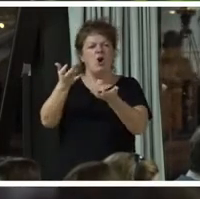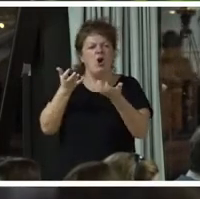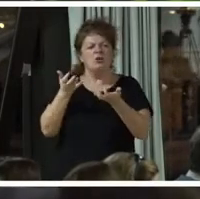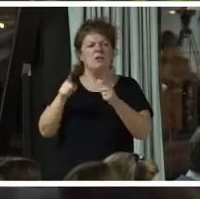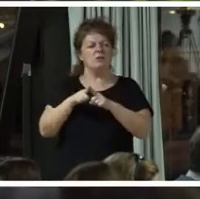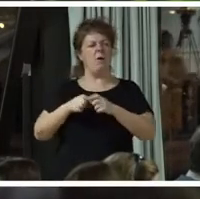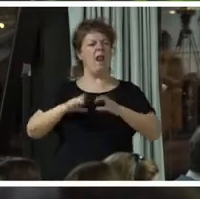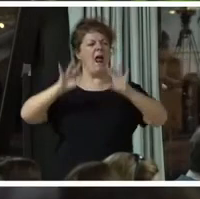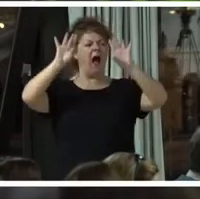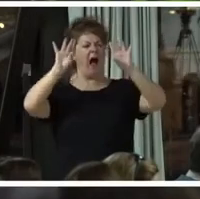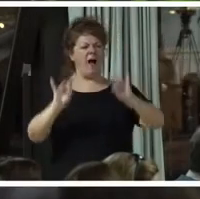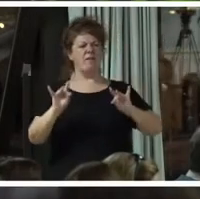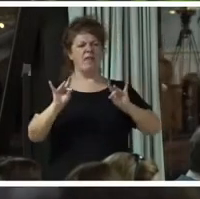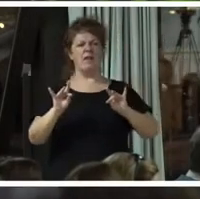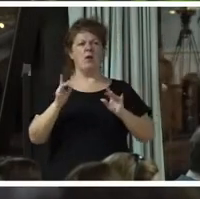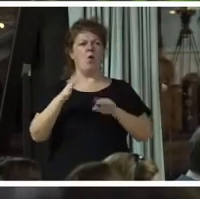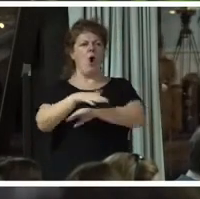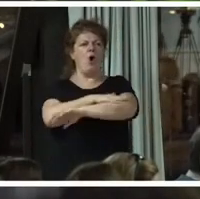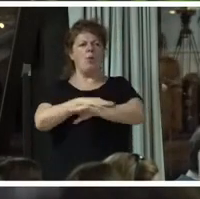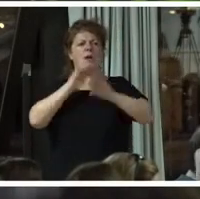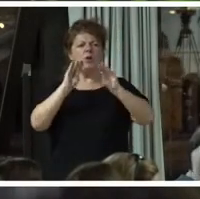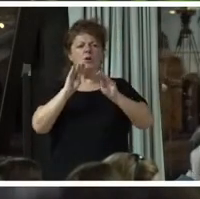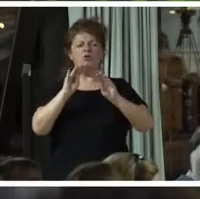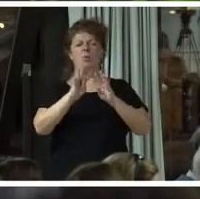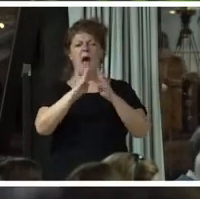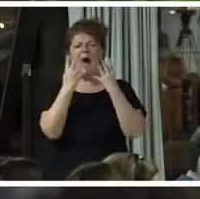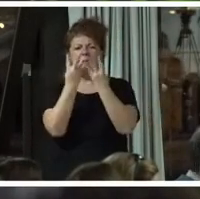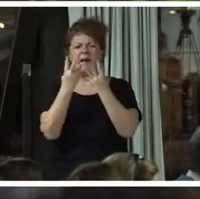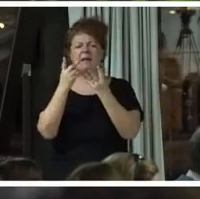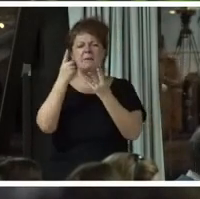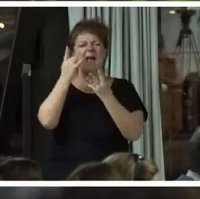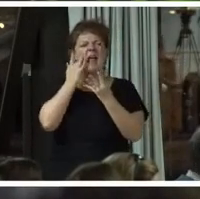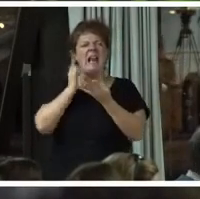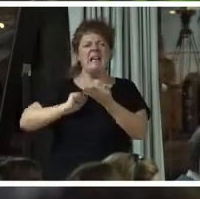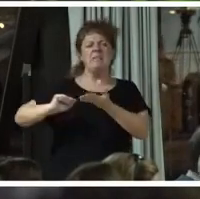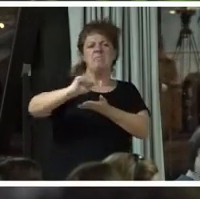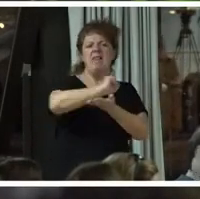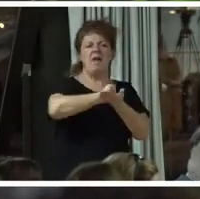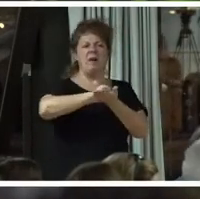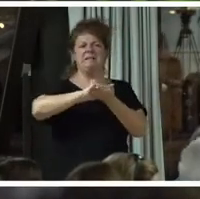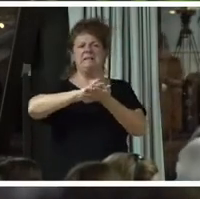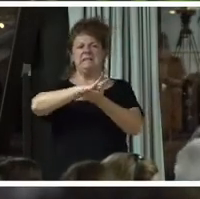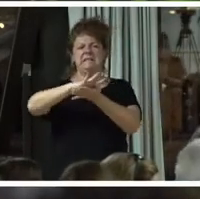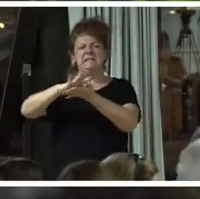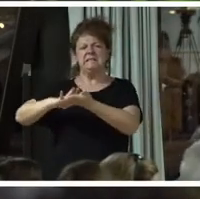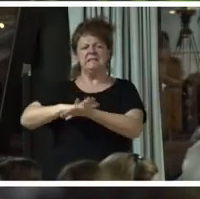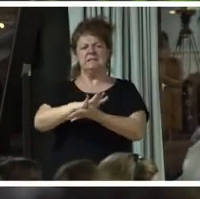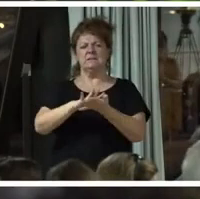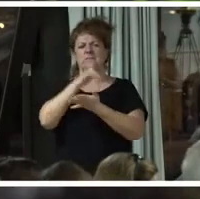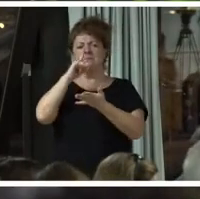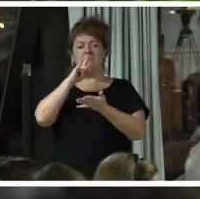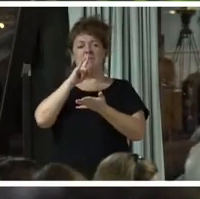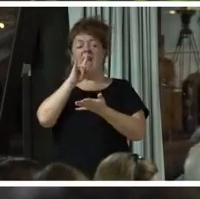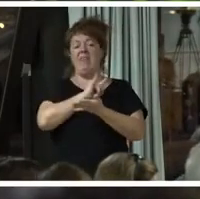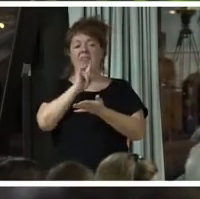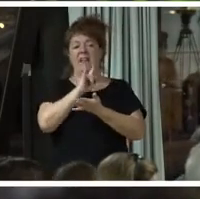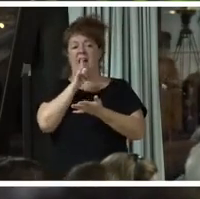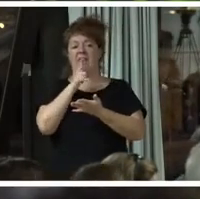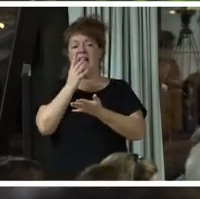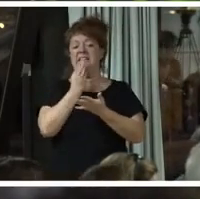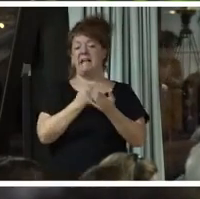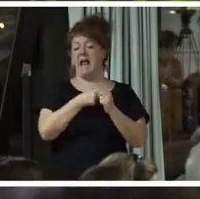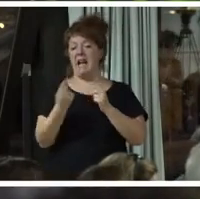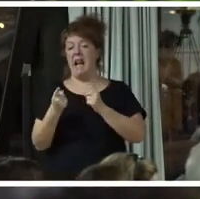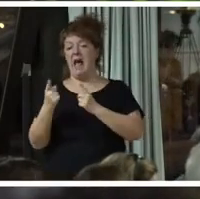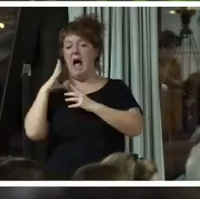afianzar el régimen de apar heate y de limpieza étnica eh de Israel eh sobre la población Palestina por